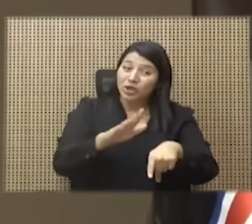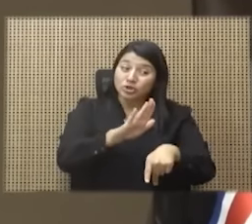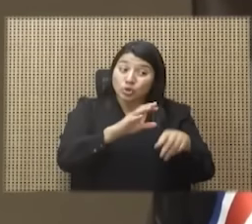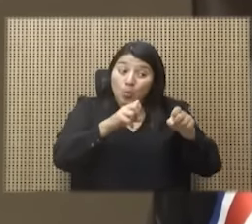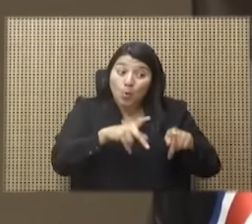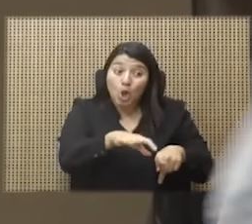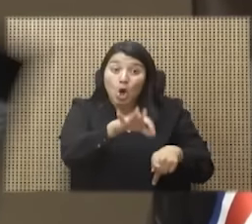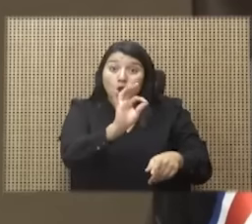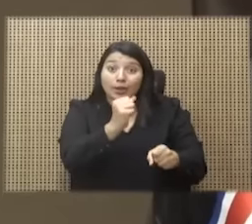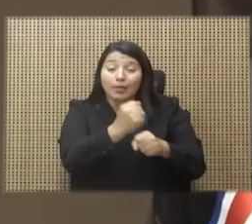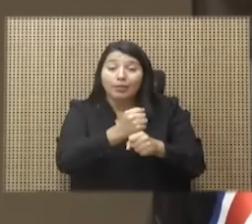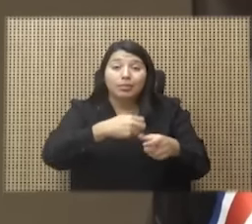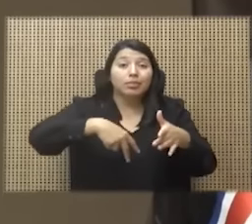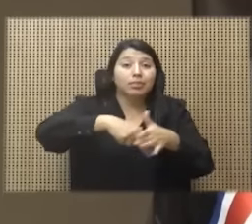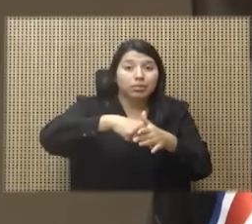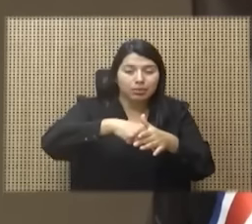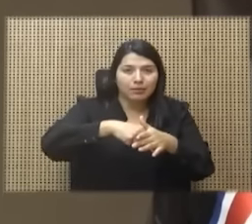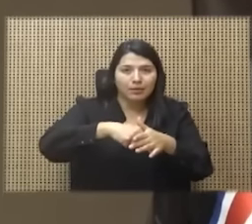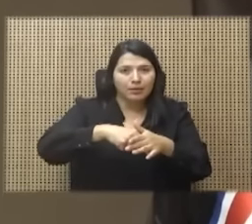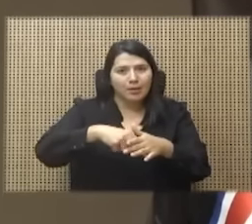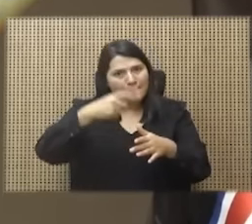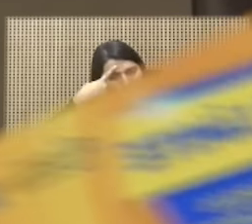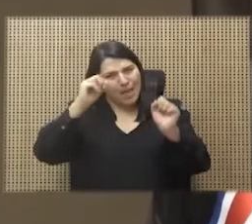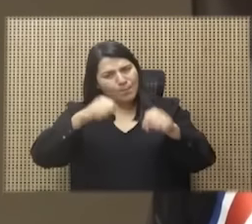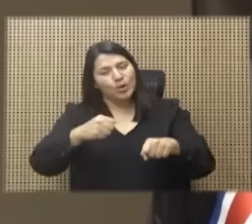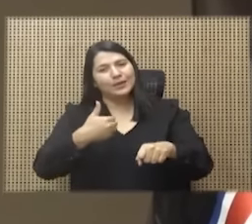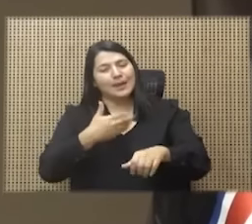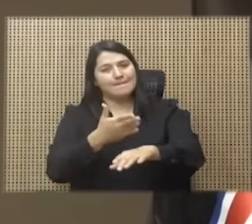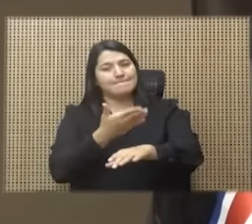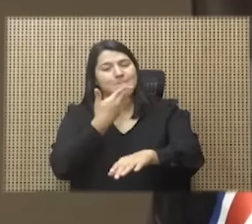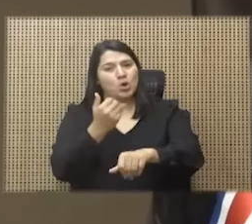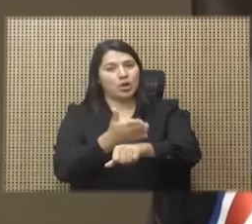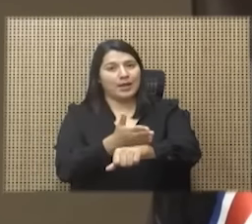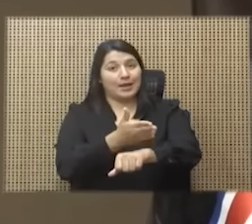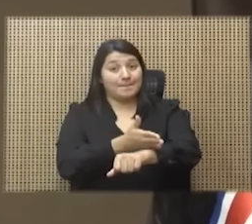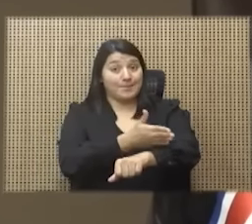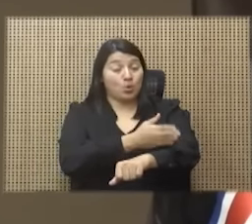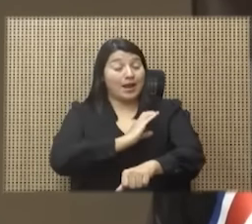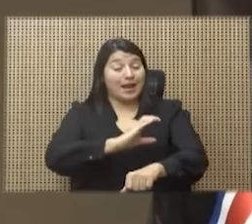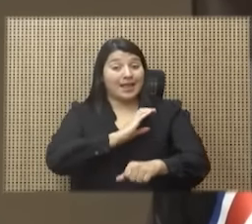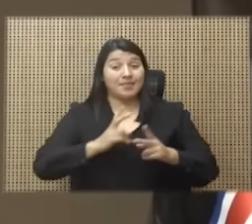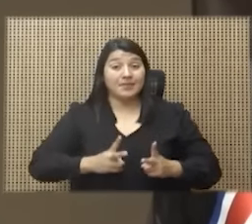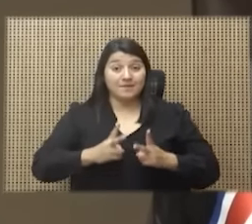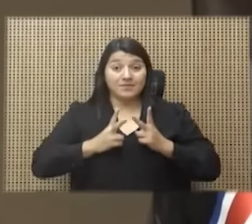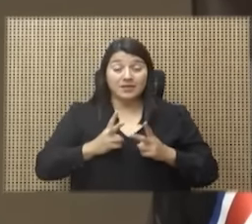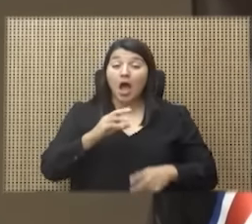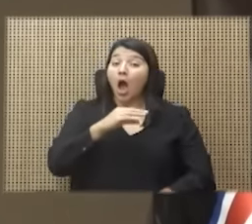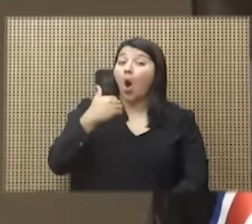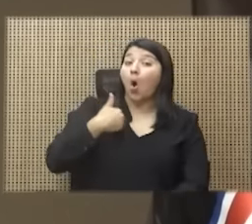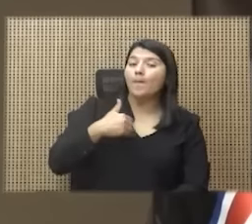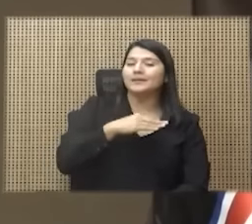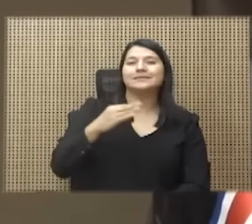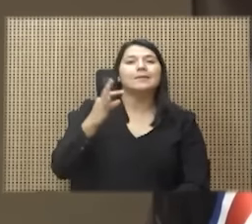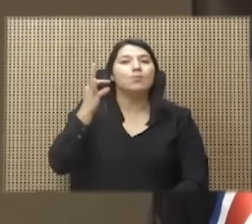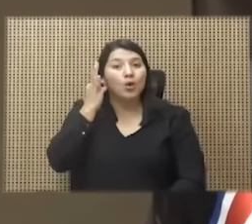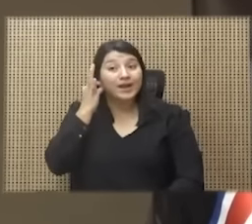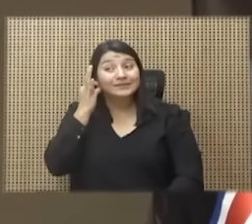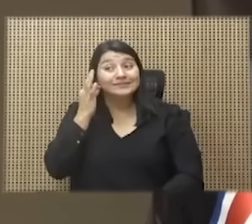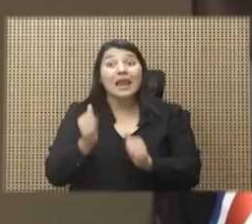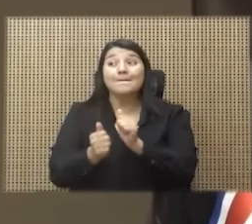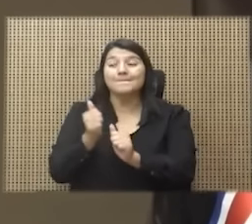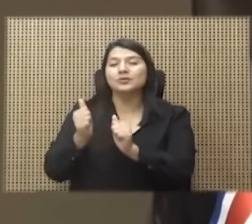una mejor calidad de vida. Hombres y mujeres, en su mayoría jóvenes, a quienes las posiciones necias